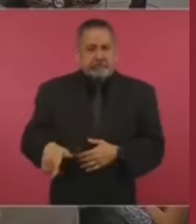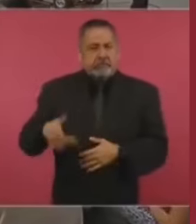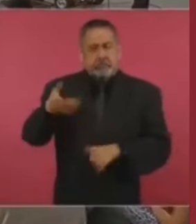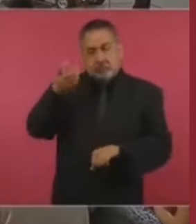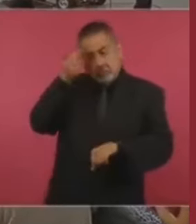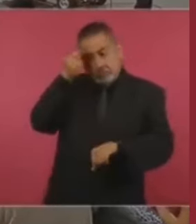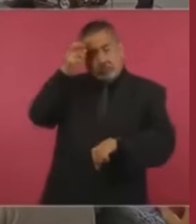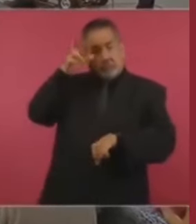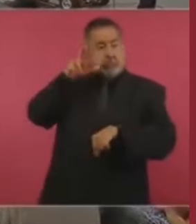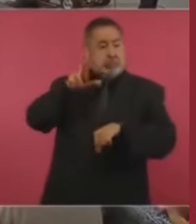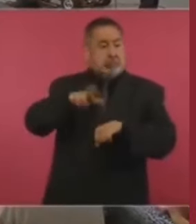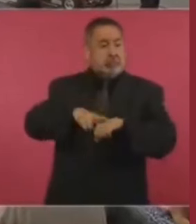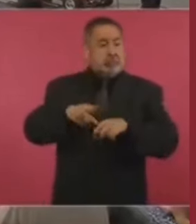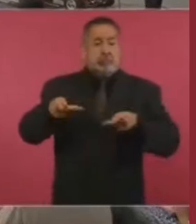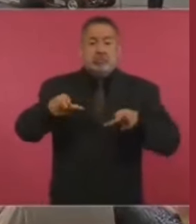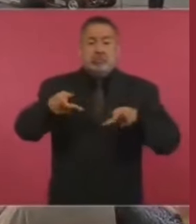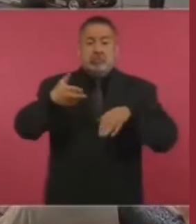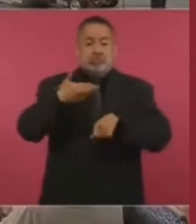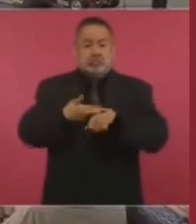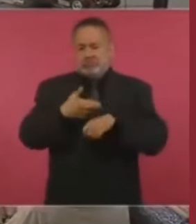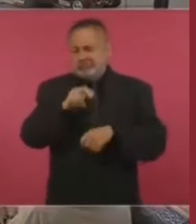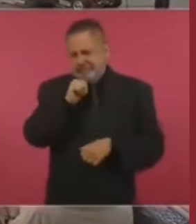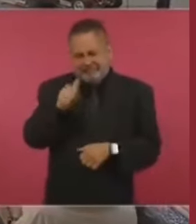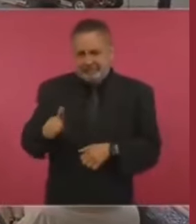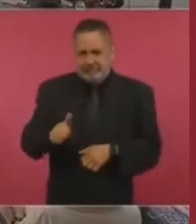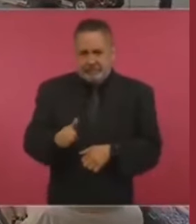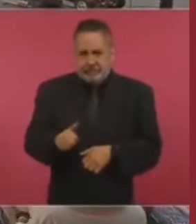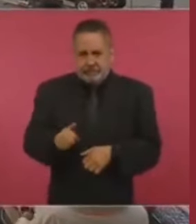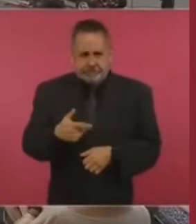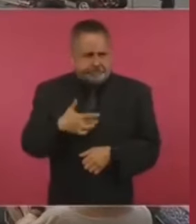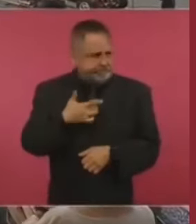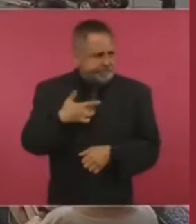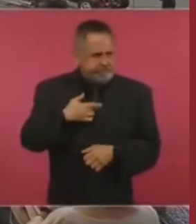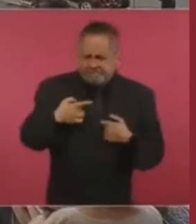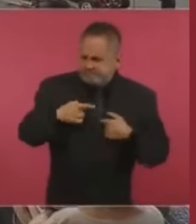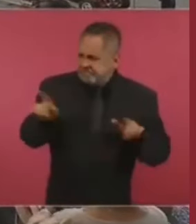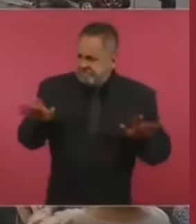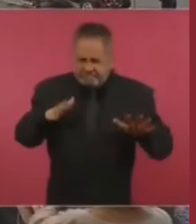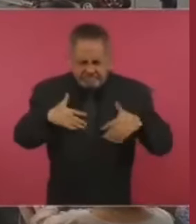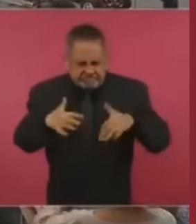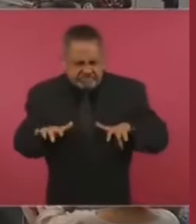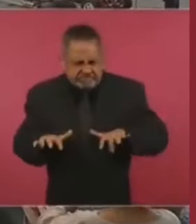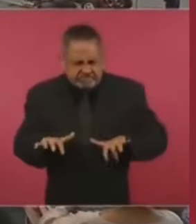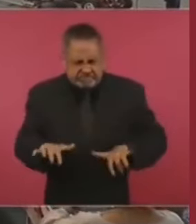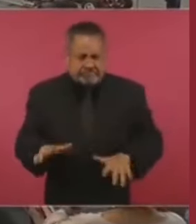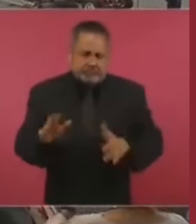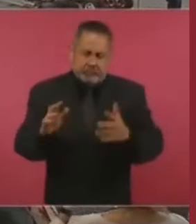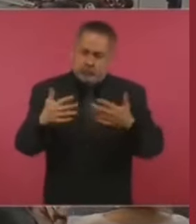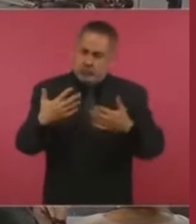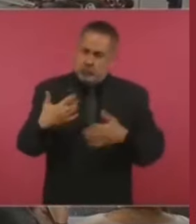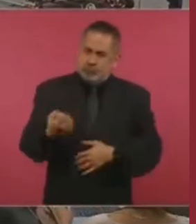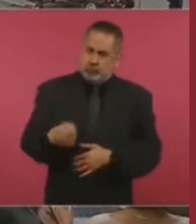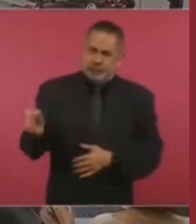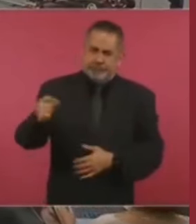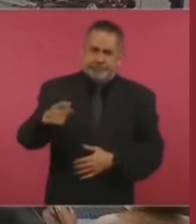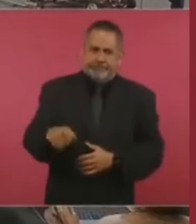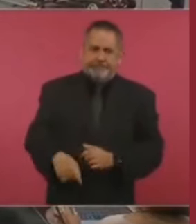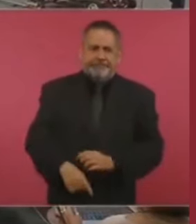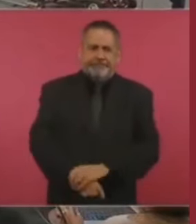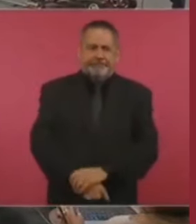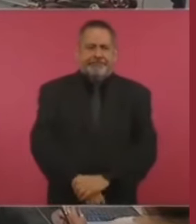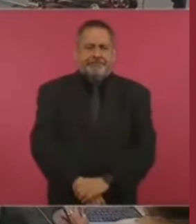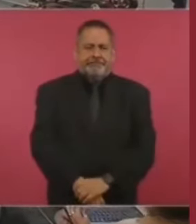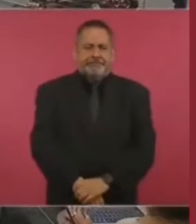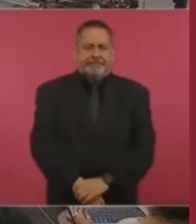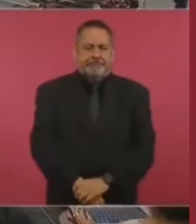José Mujica conocido cariñosamente como Pepe Mujica es un líder reconocido por su filosofía de desapego a los bienes materiales